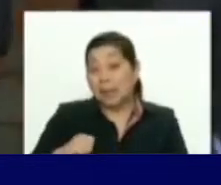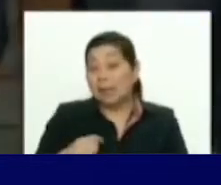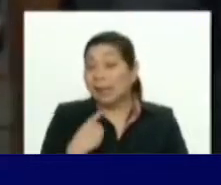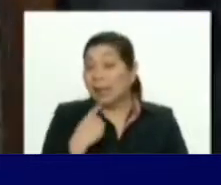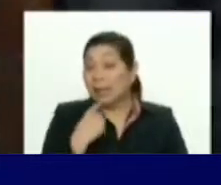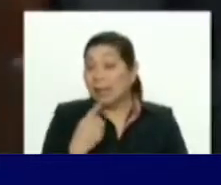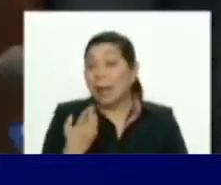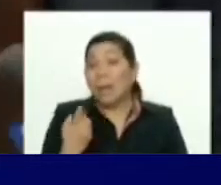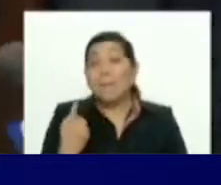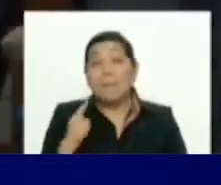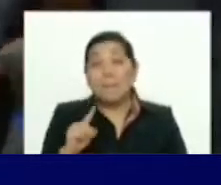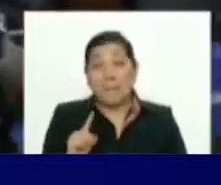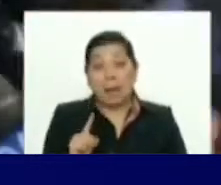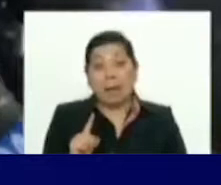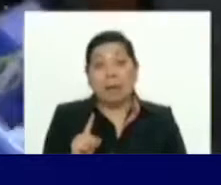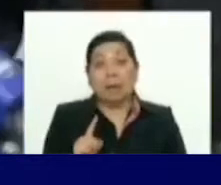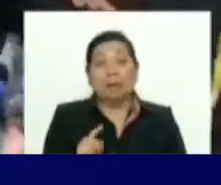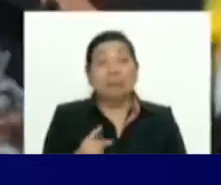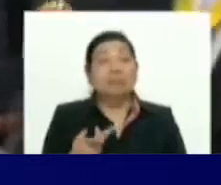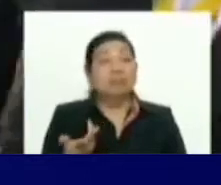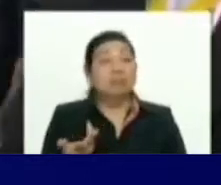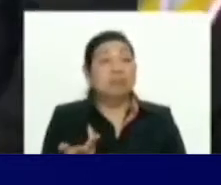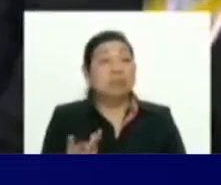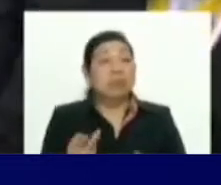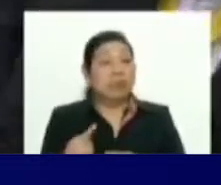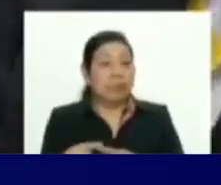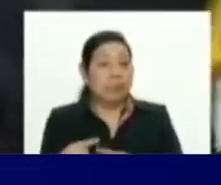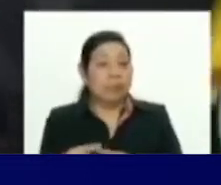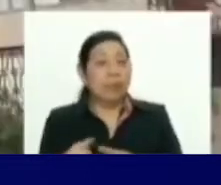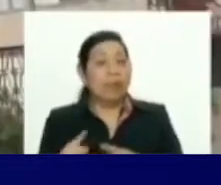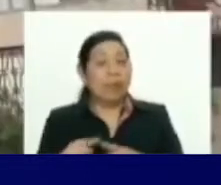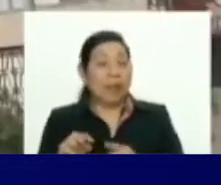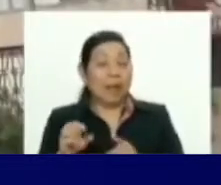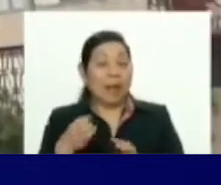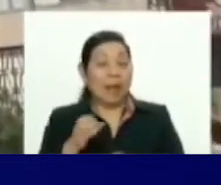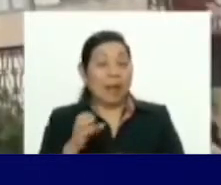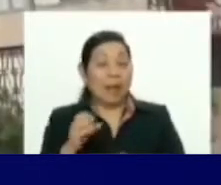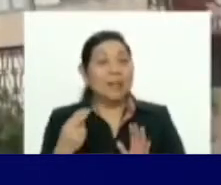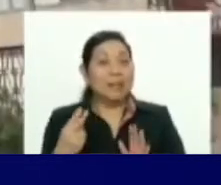transmitido por la señal de TV Perú y del máximo organismo electoral.